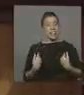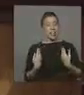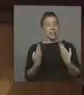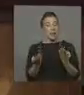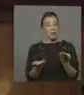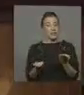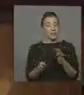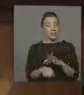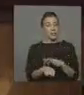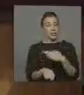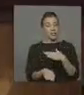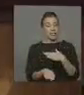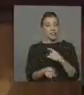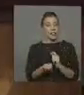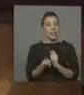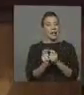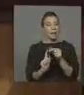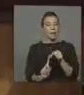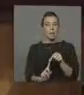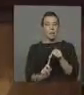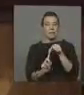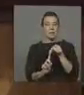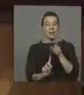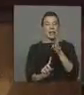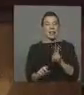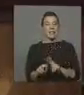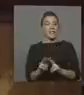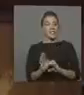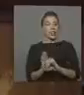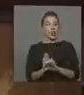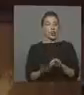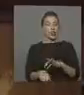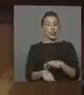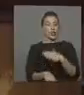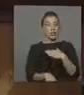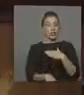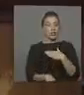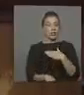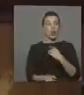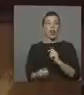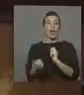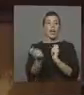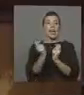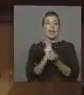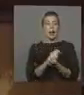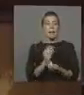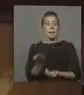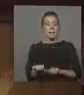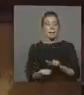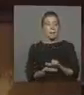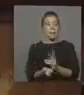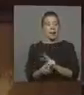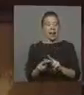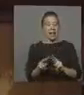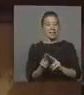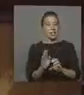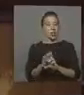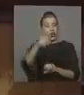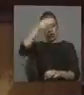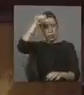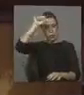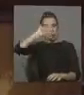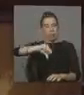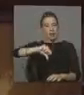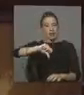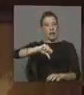salud, la modificación principal que debe hacerse en el Código Sanitario, los cambios que se propone introducir en el Código Penal